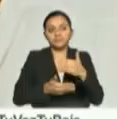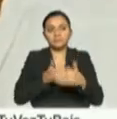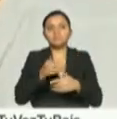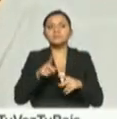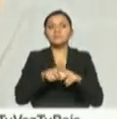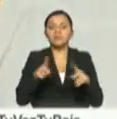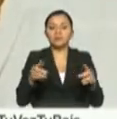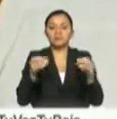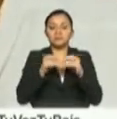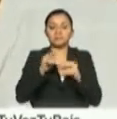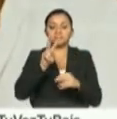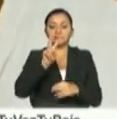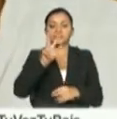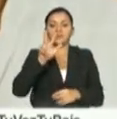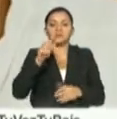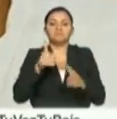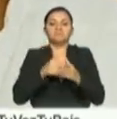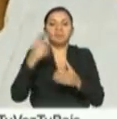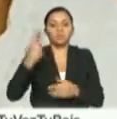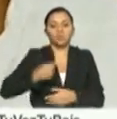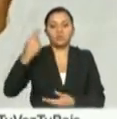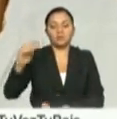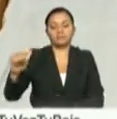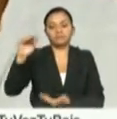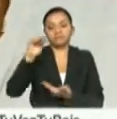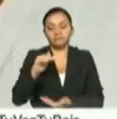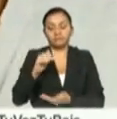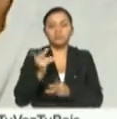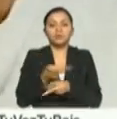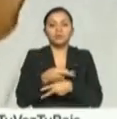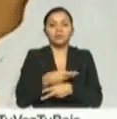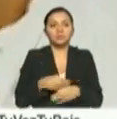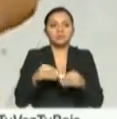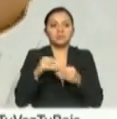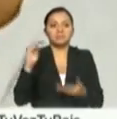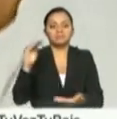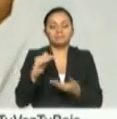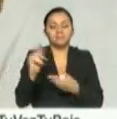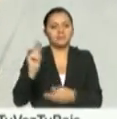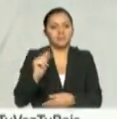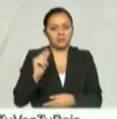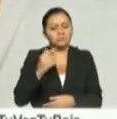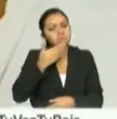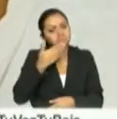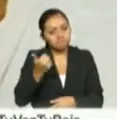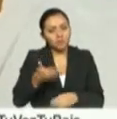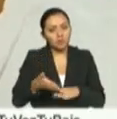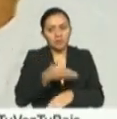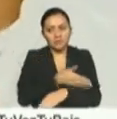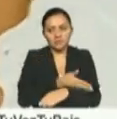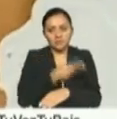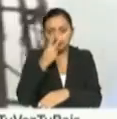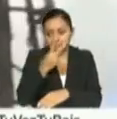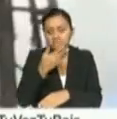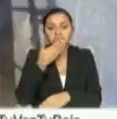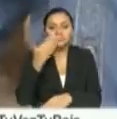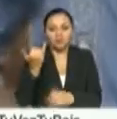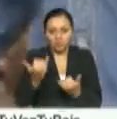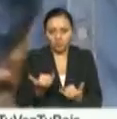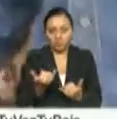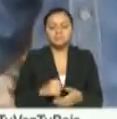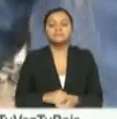está dando 23 mil barriles por día con un costo de producción bastante bajo, mucho mejor de las expectativas que teníamos.